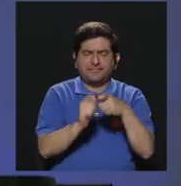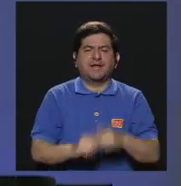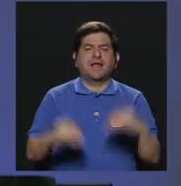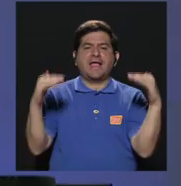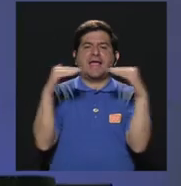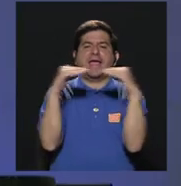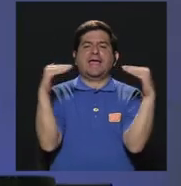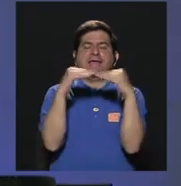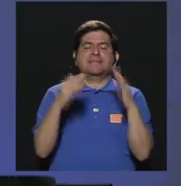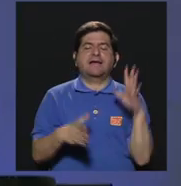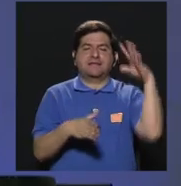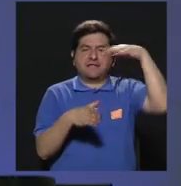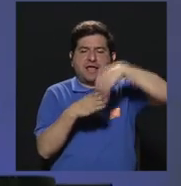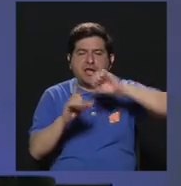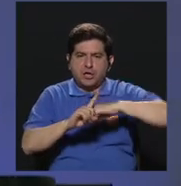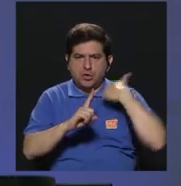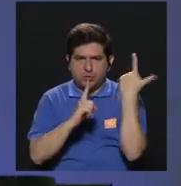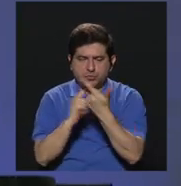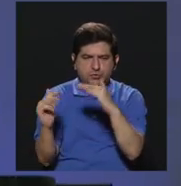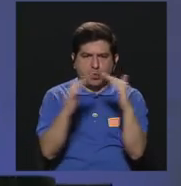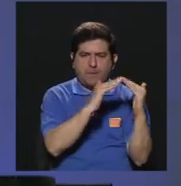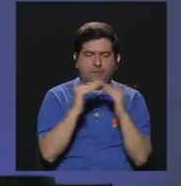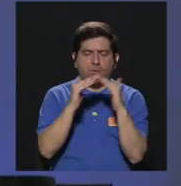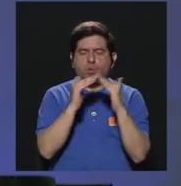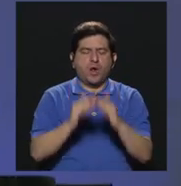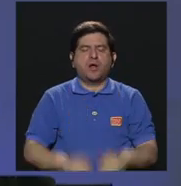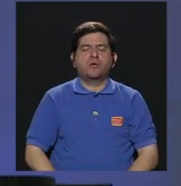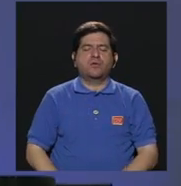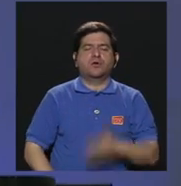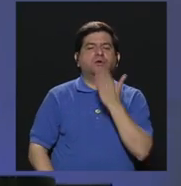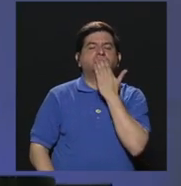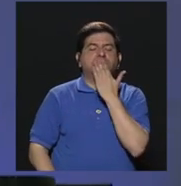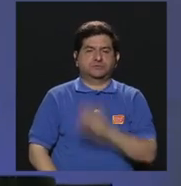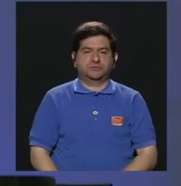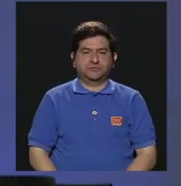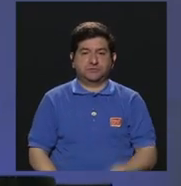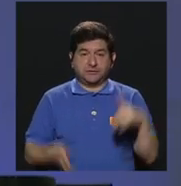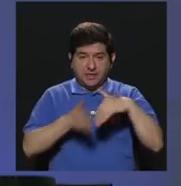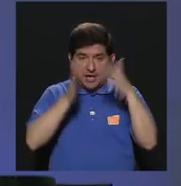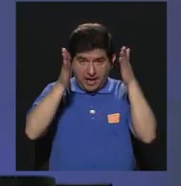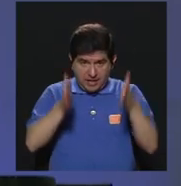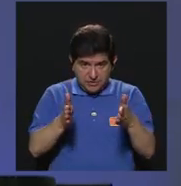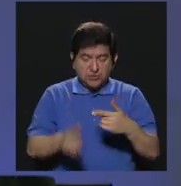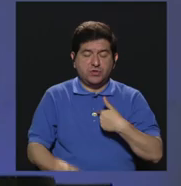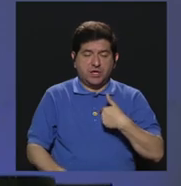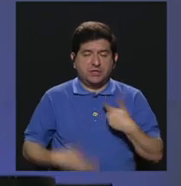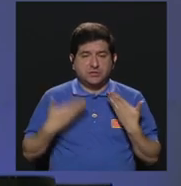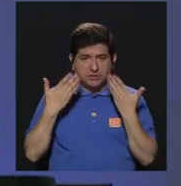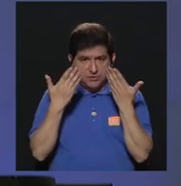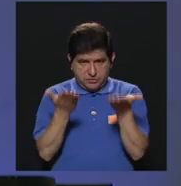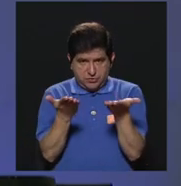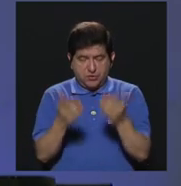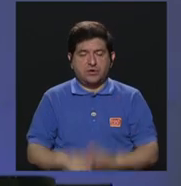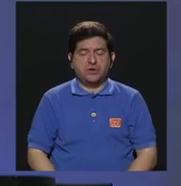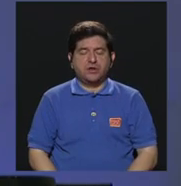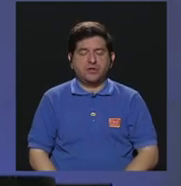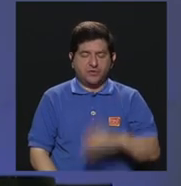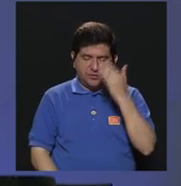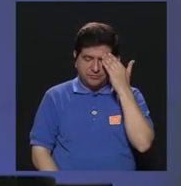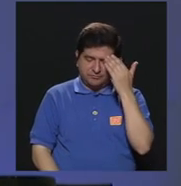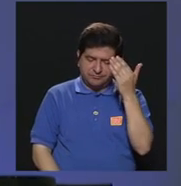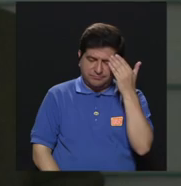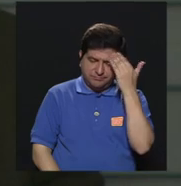equidad e inclusión social de los pueblos indígenas. A los estudiantes les extiendo un cordial